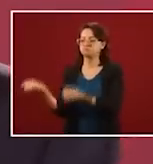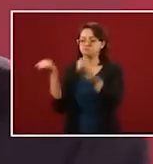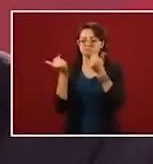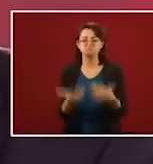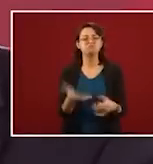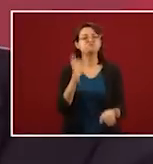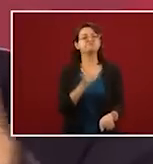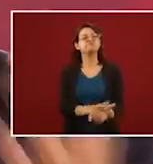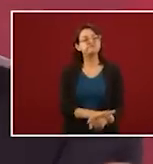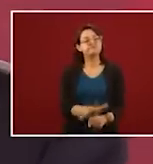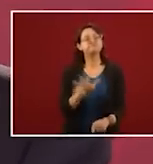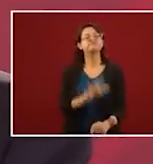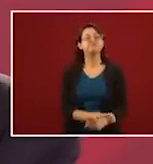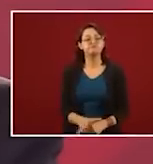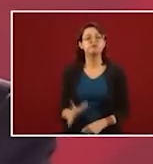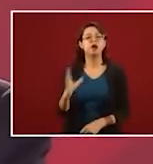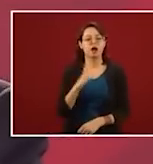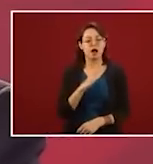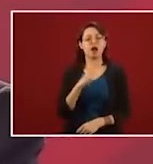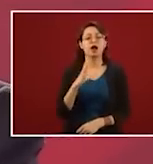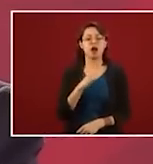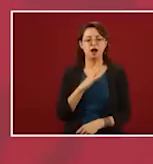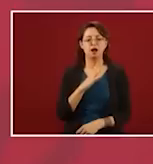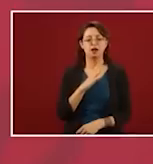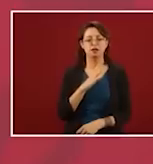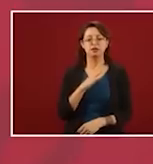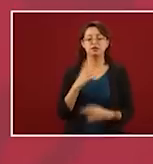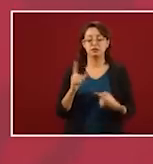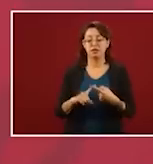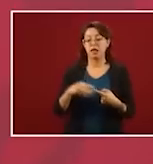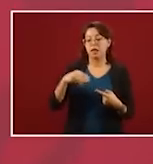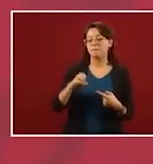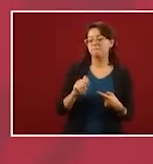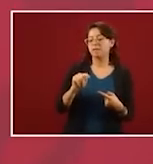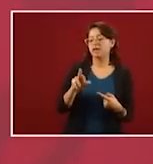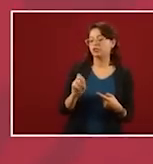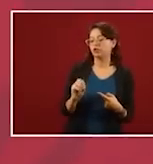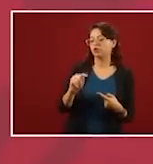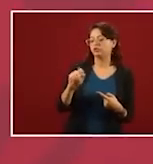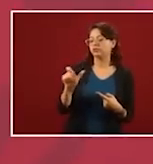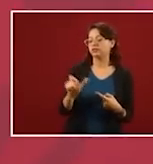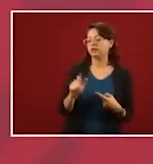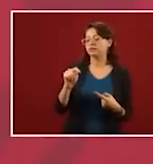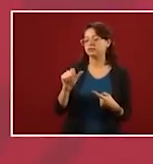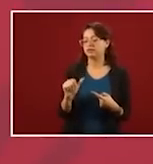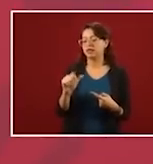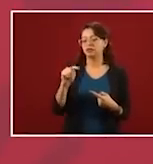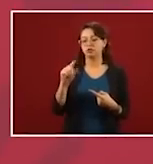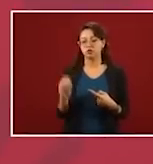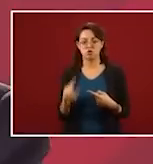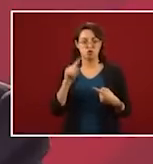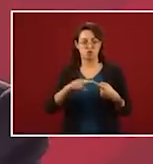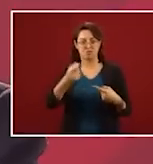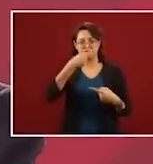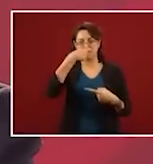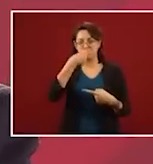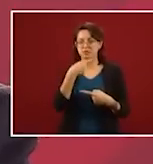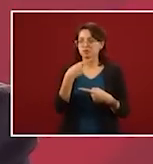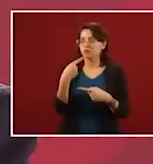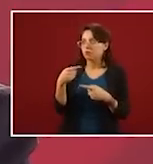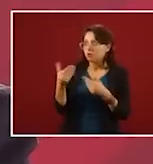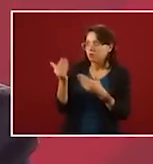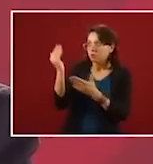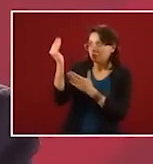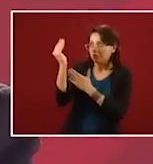desde que empezó la crisis del metrotexato, y entonces decidimos que era estratégico para el país que nosotros,